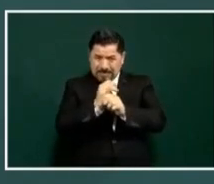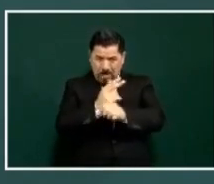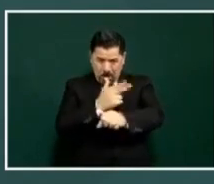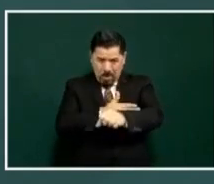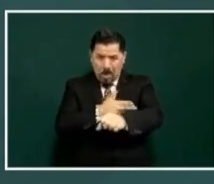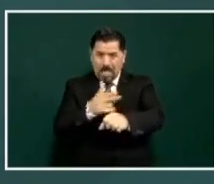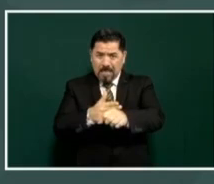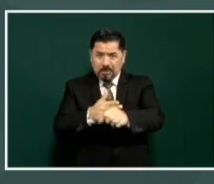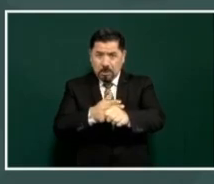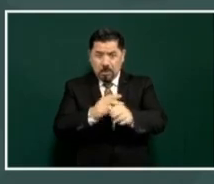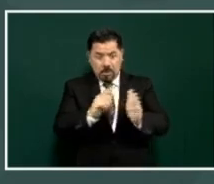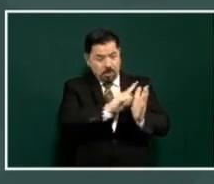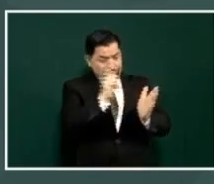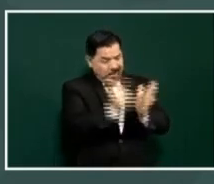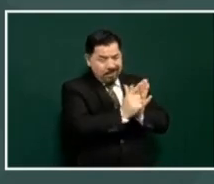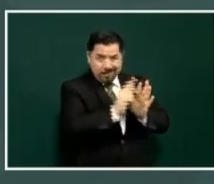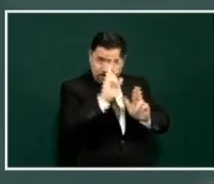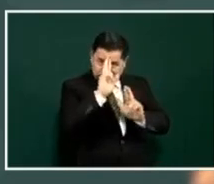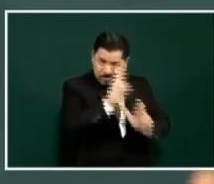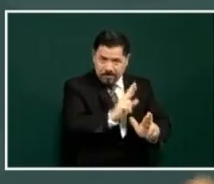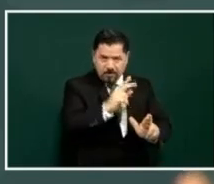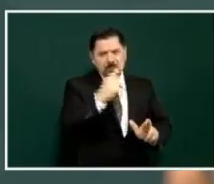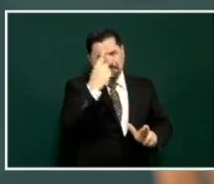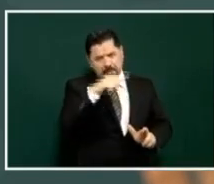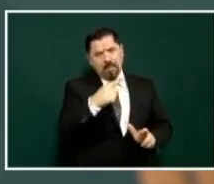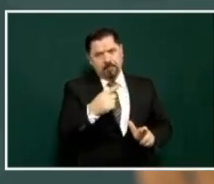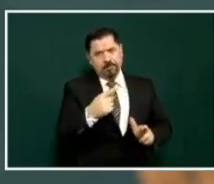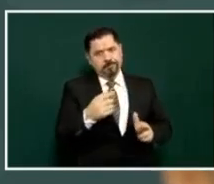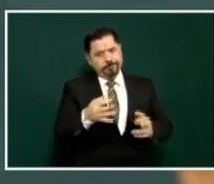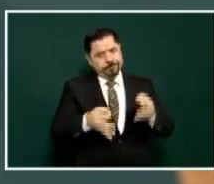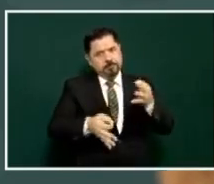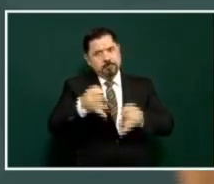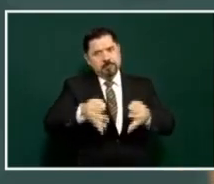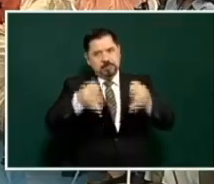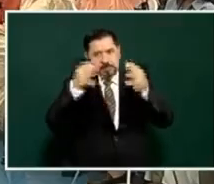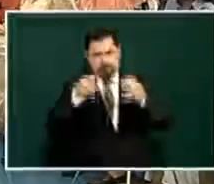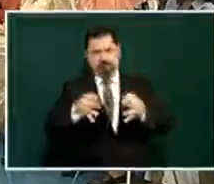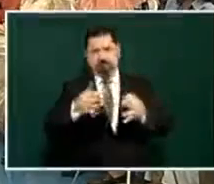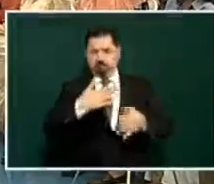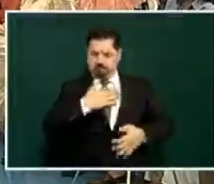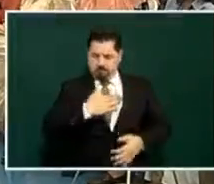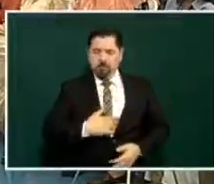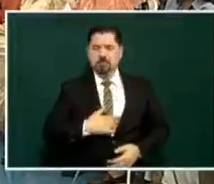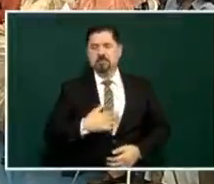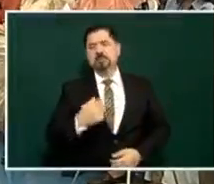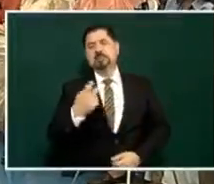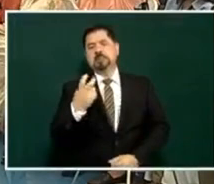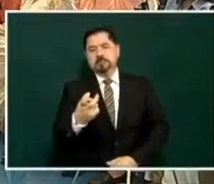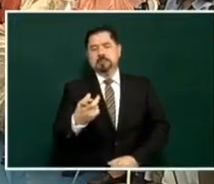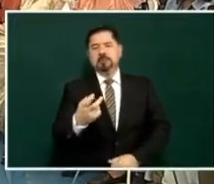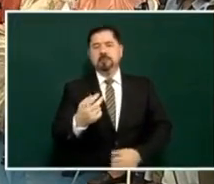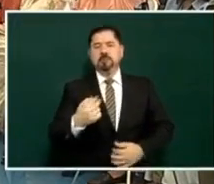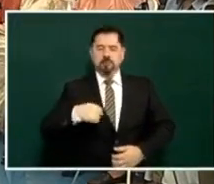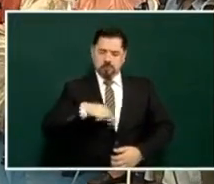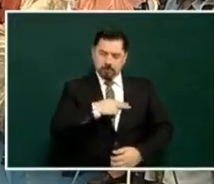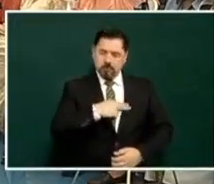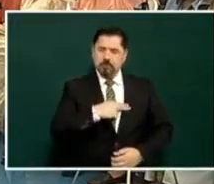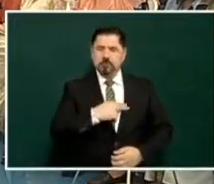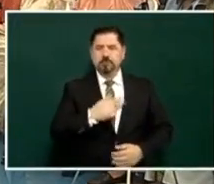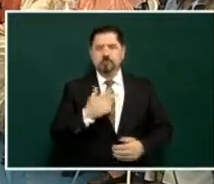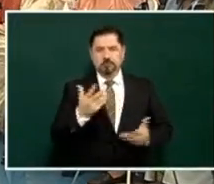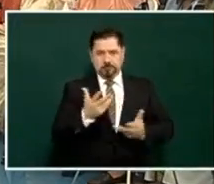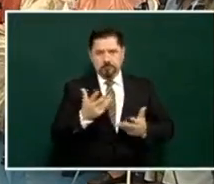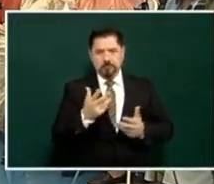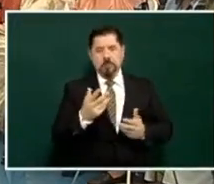que haya justicia. Desde Sonora, donde se realizó la reunión del Gabinete de Seguridad, el presidente